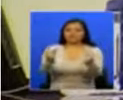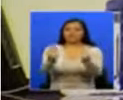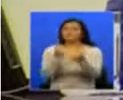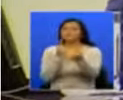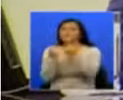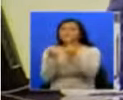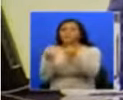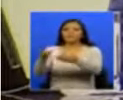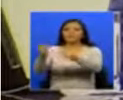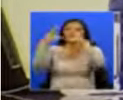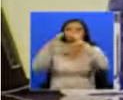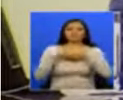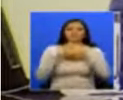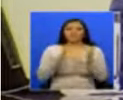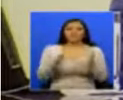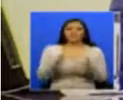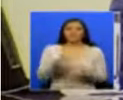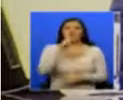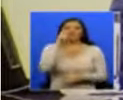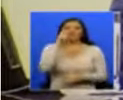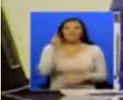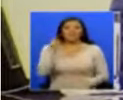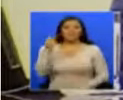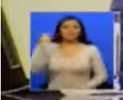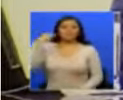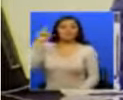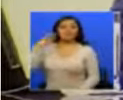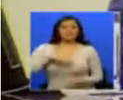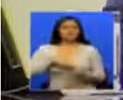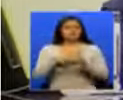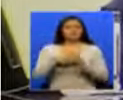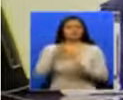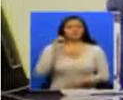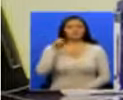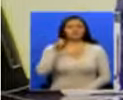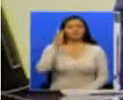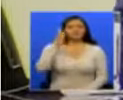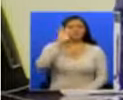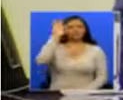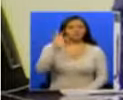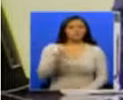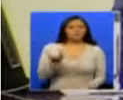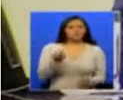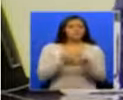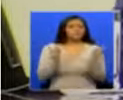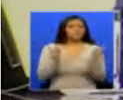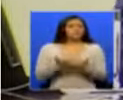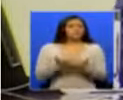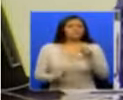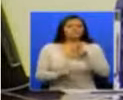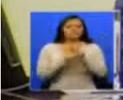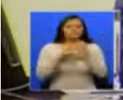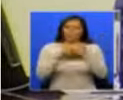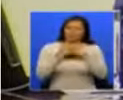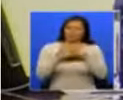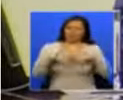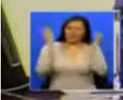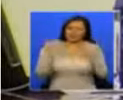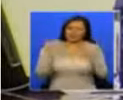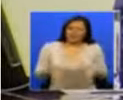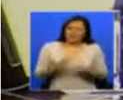de 100 mil millones no es poco, es 0.6%. Pues estamos enfrentando un evento de gran magnitud, pero cualquiera dice cualquier